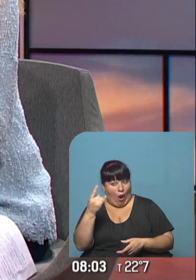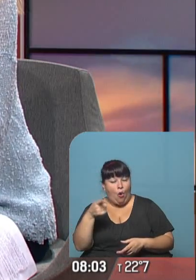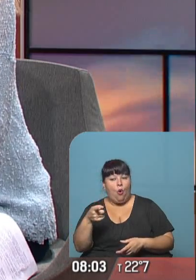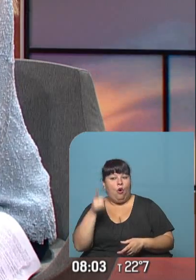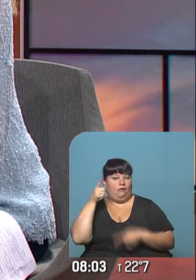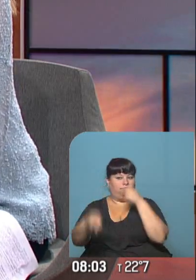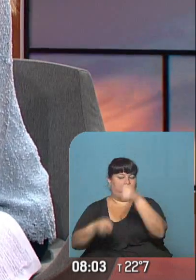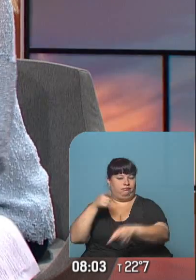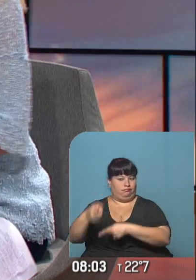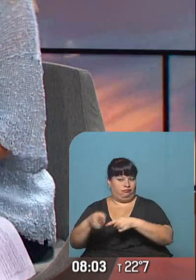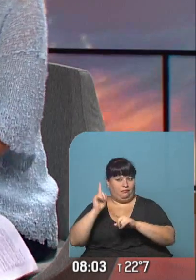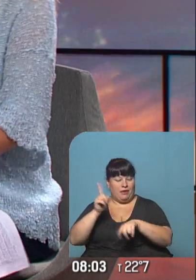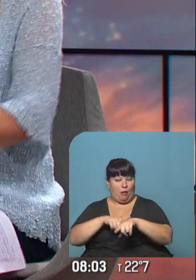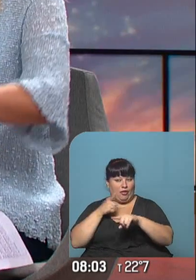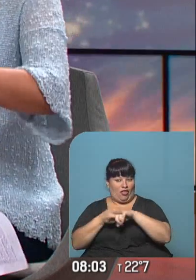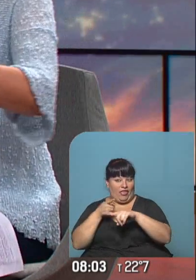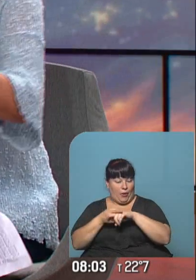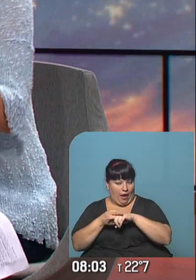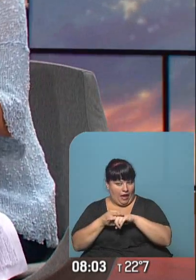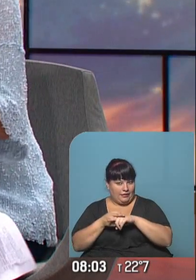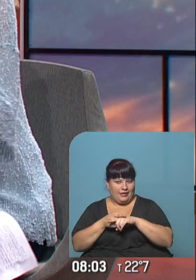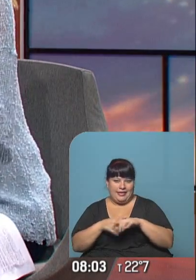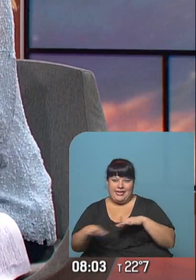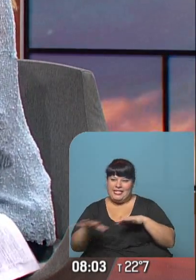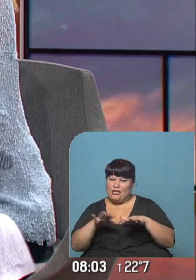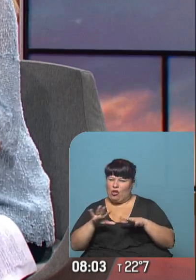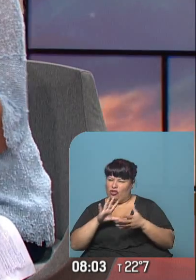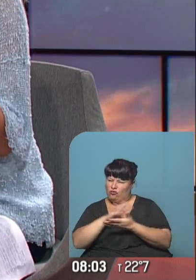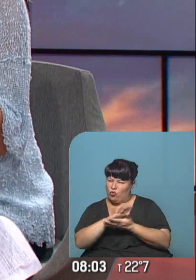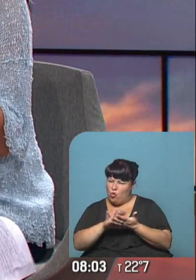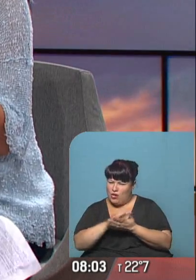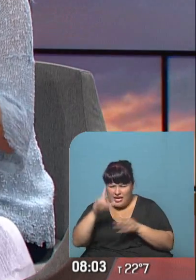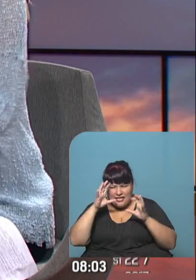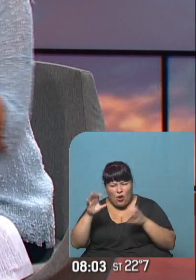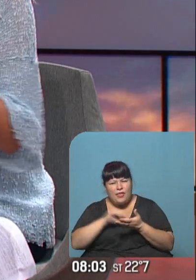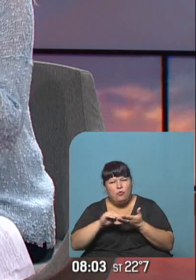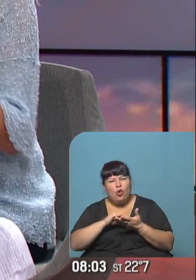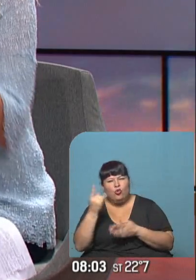fue señalado en plena discusión con una situación irregular y recuerdan los diputruchos todo eso mezclado.